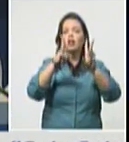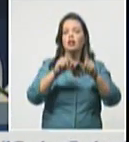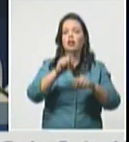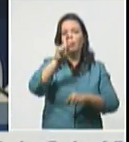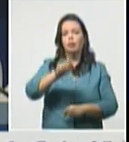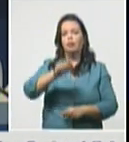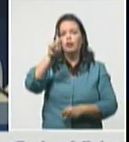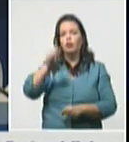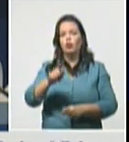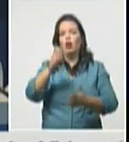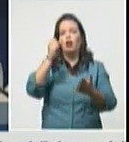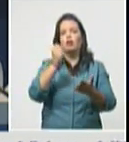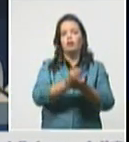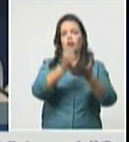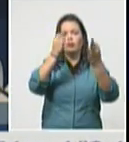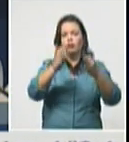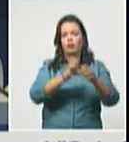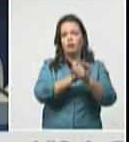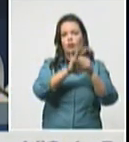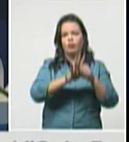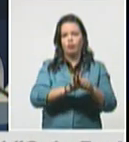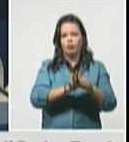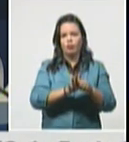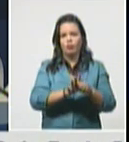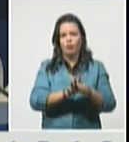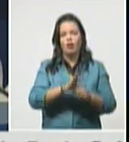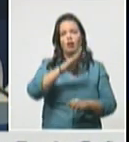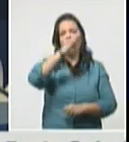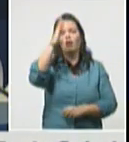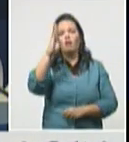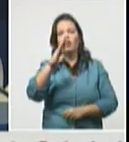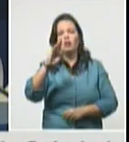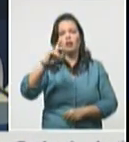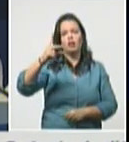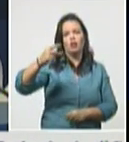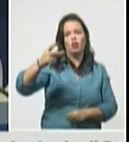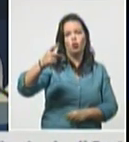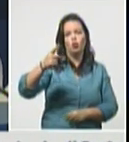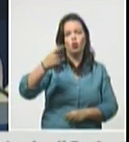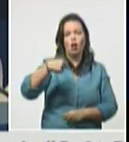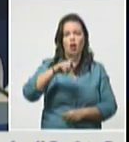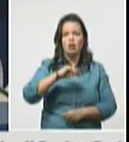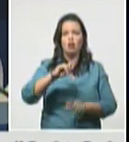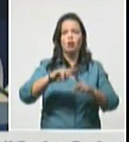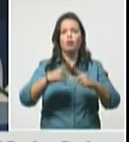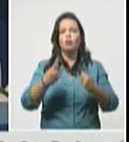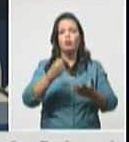con la COVID-19. Brasil en segundo lugar ayer confirmó